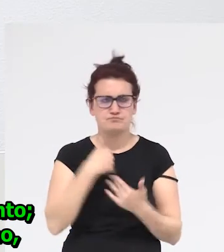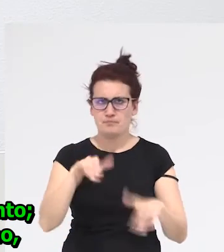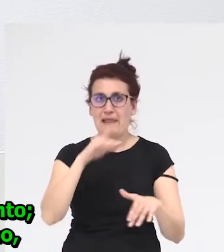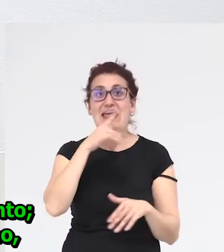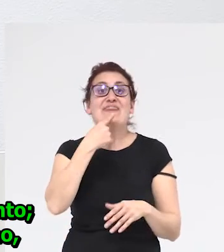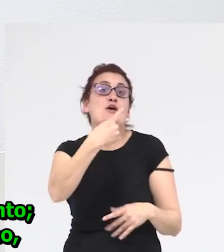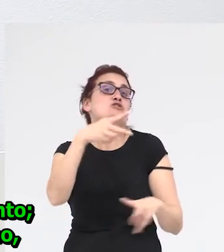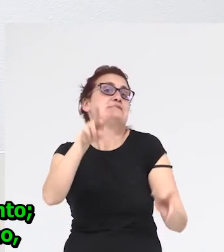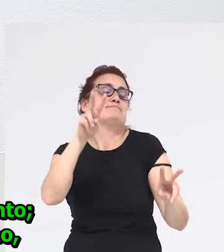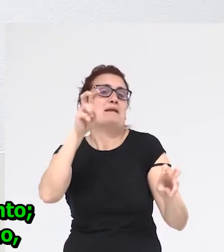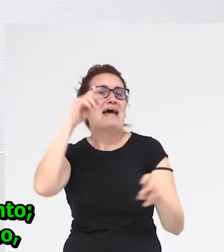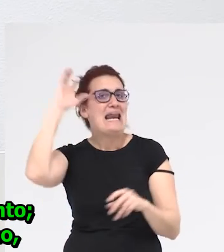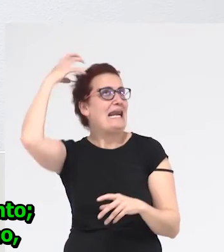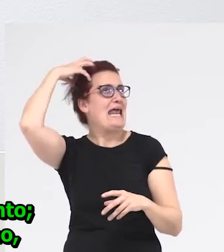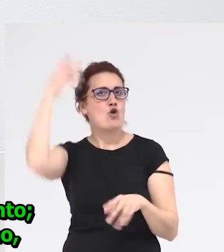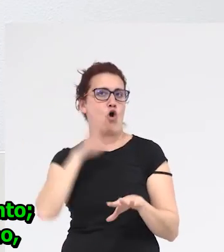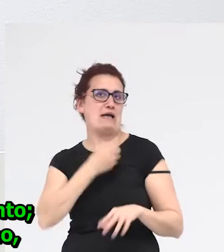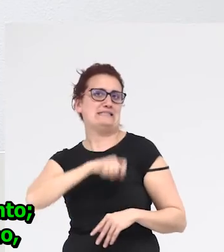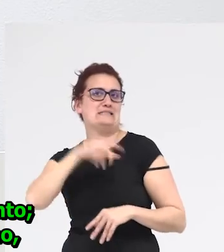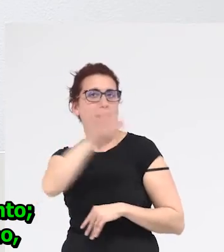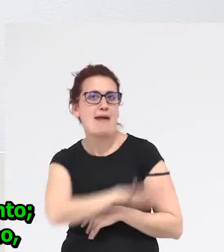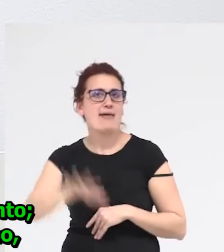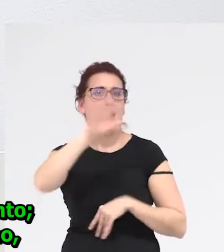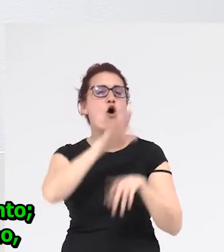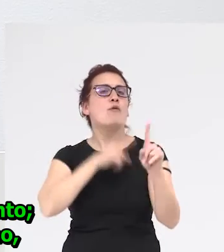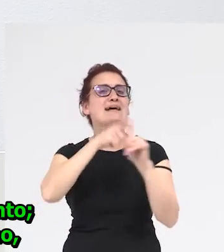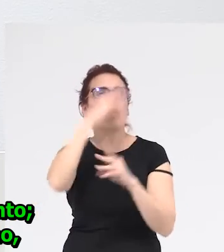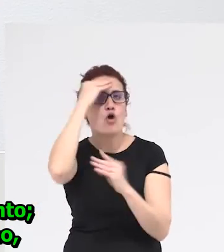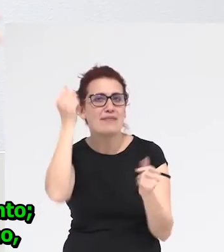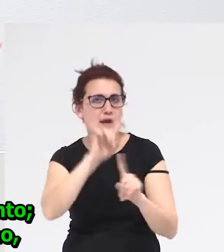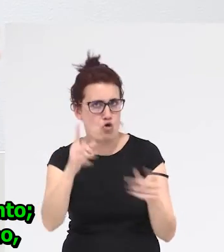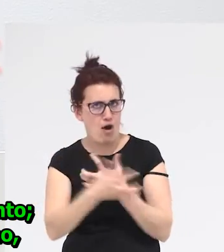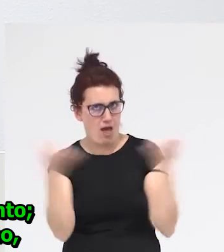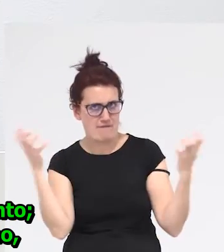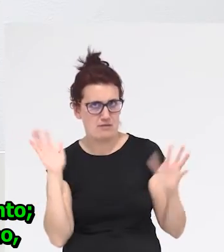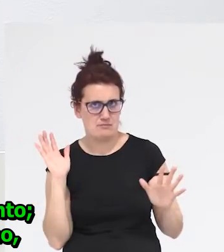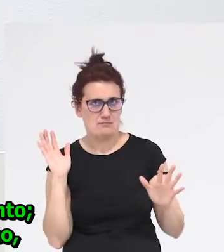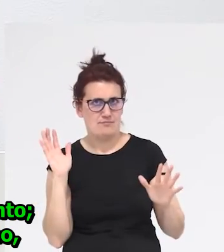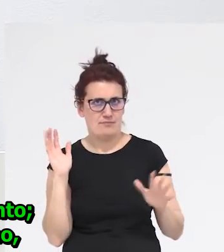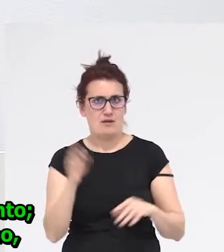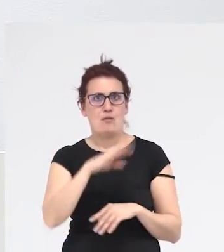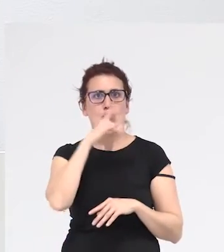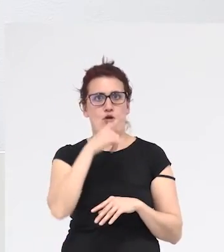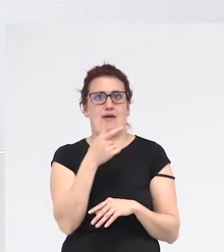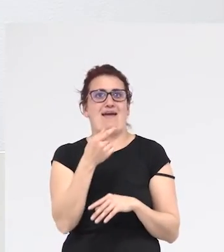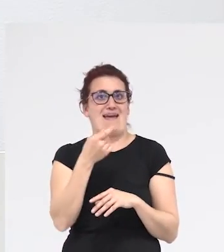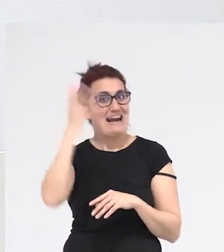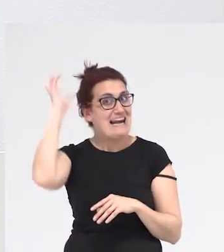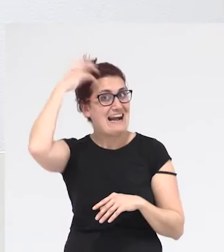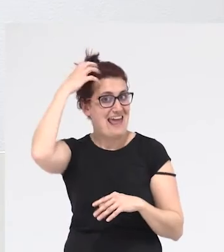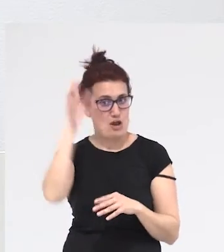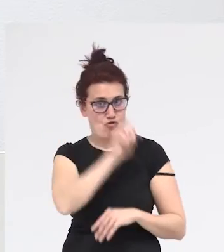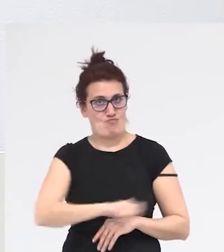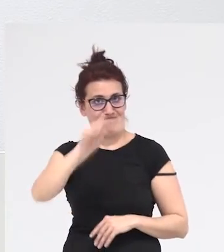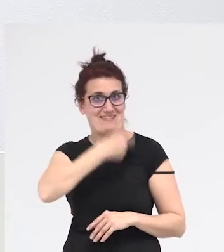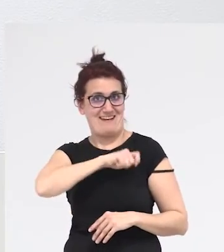España para no olvidar la gravedad del asunto, o sea, porque hablamos de un reino que